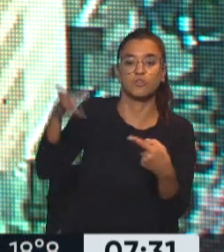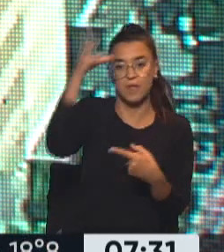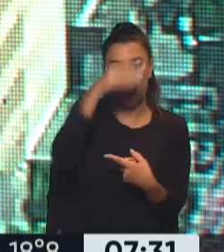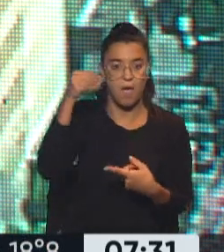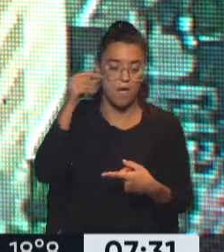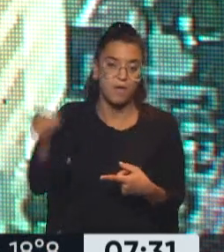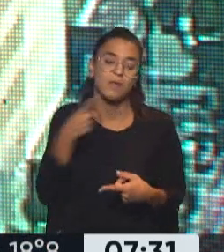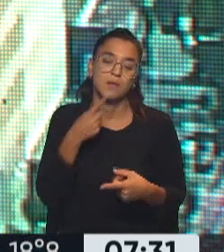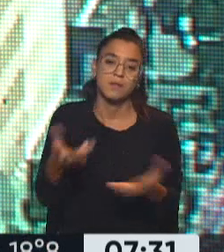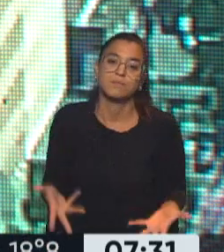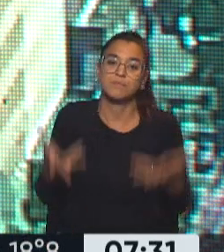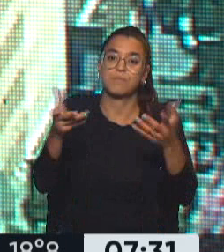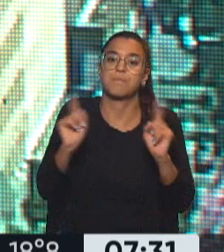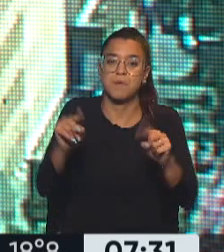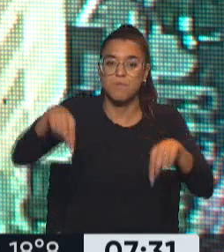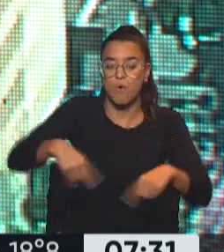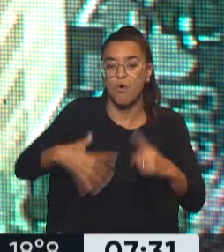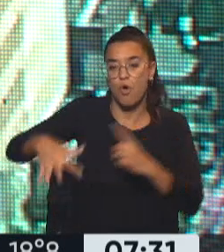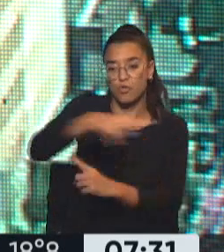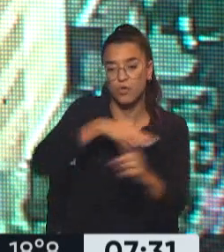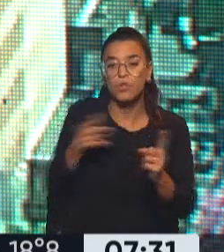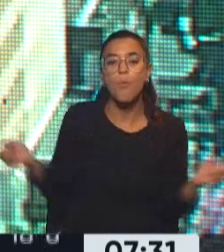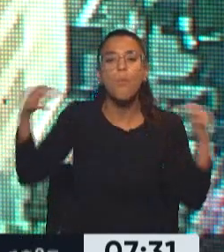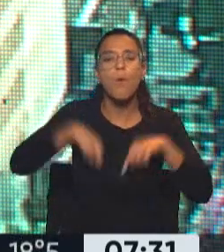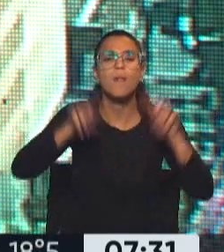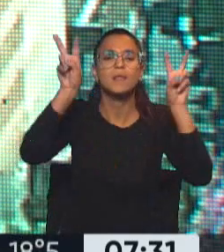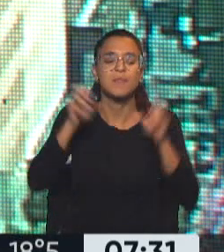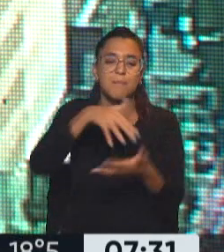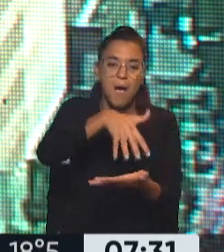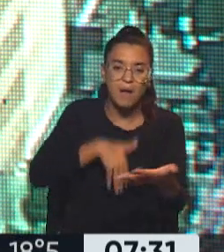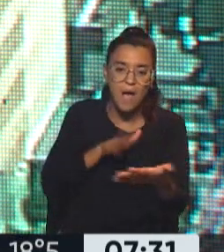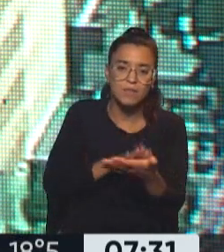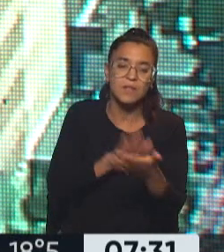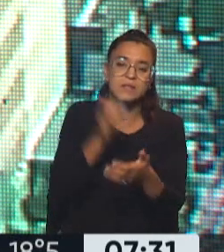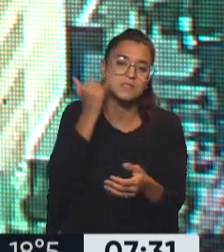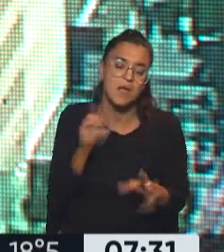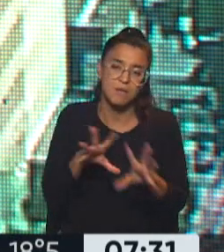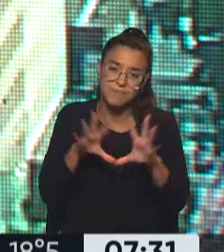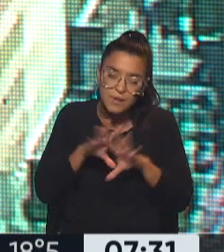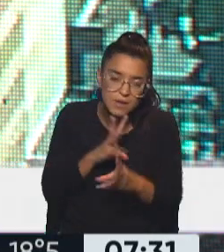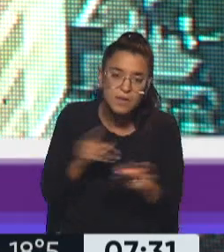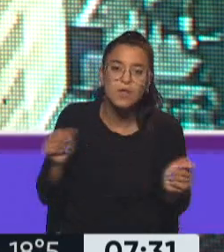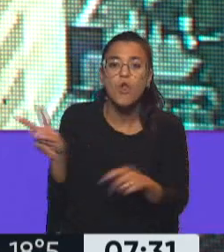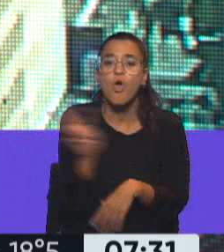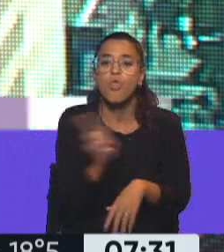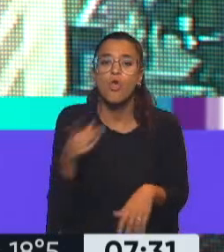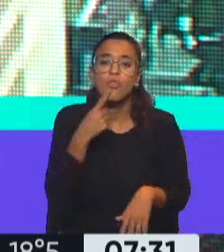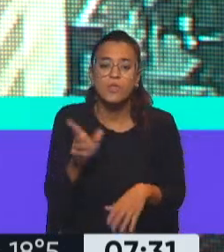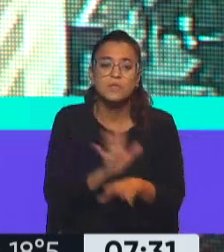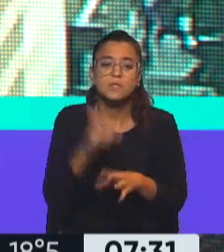Kirchner la reflota en este contexto. Volviendo al tema de la carta a modo de cierre. Dale. Los dos plantean, decíamos,